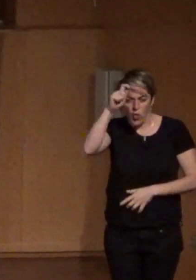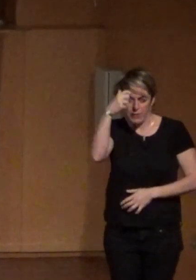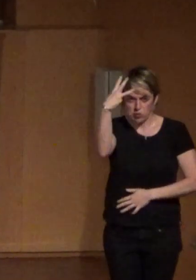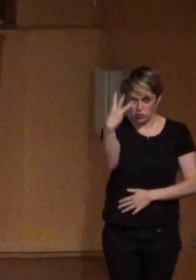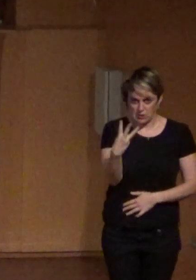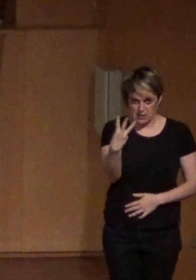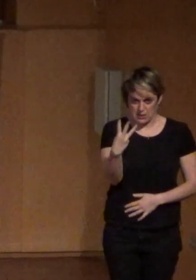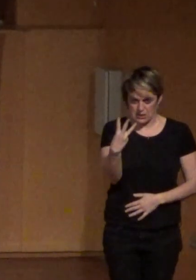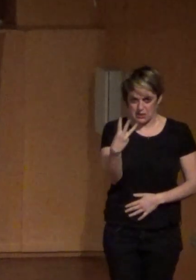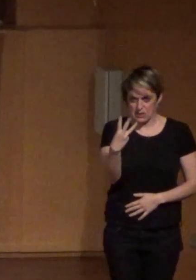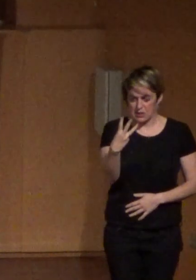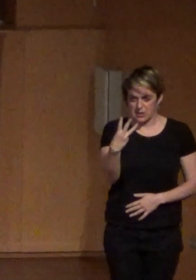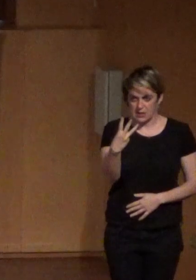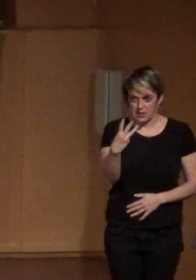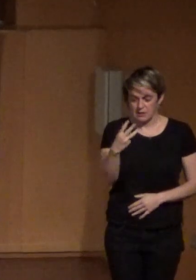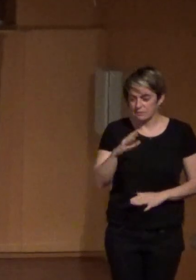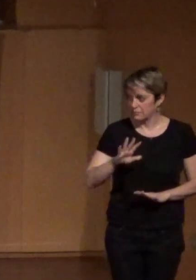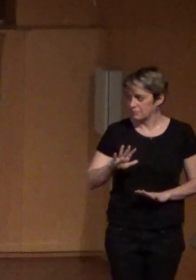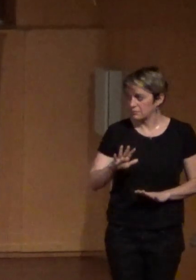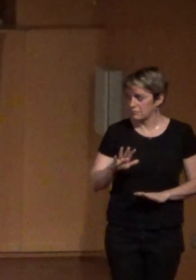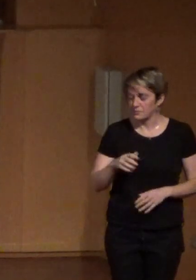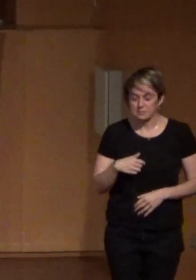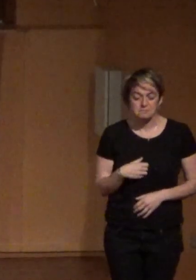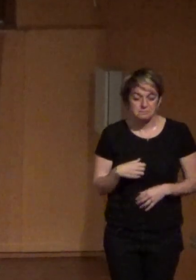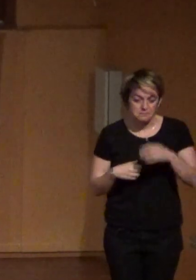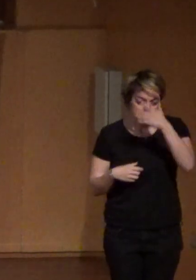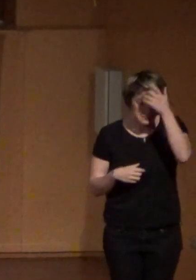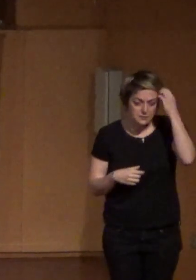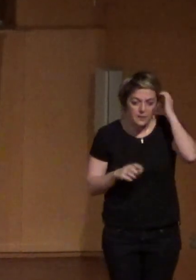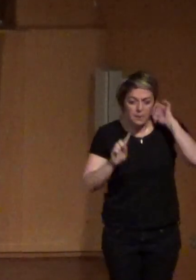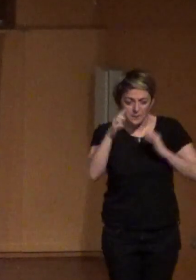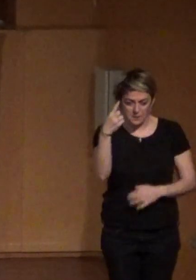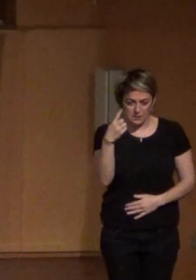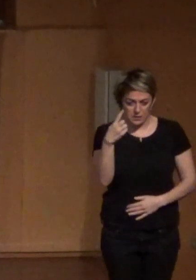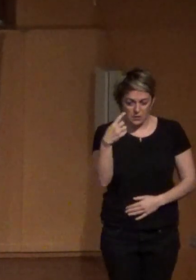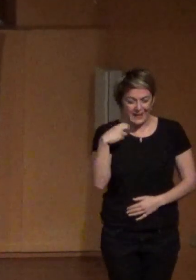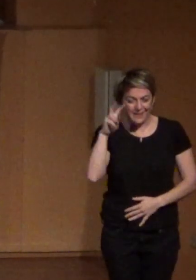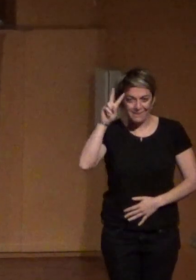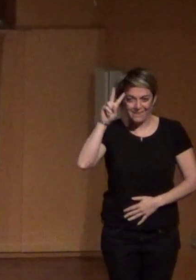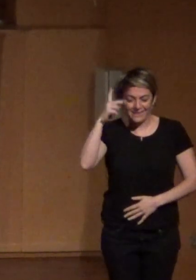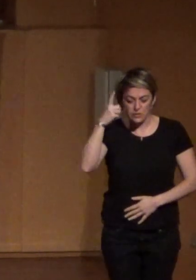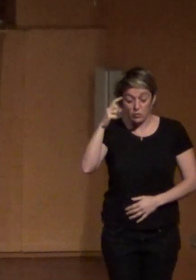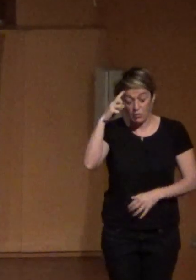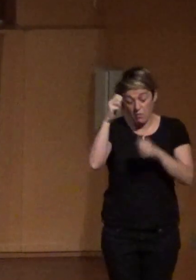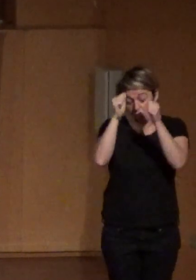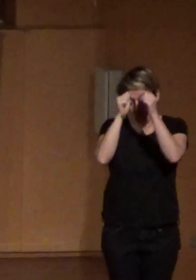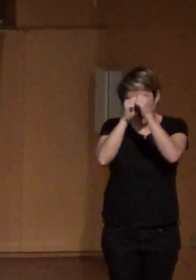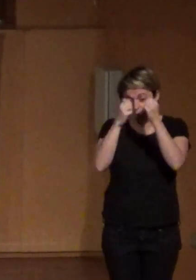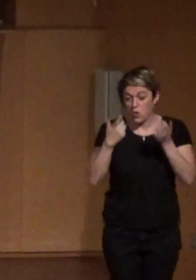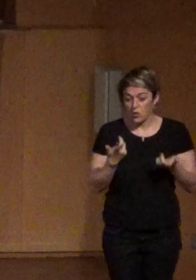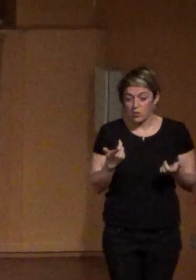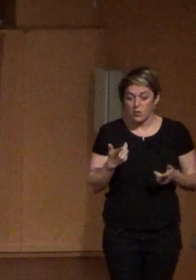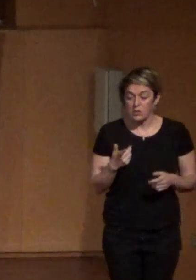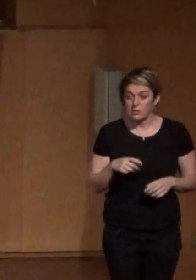a hablar. No lo repetiré al final, pero tenerlos en la memoria, ¿no? Primero, que es un trastorno neurobiológico. Ya incluso